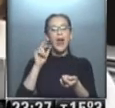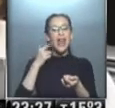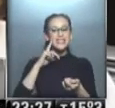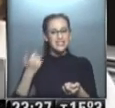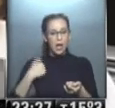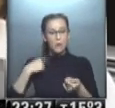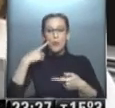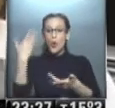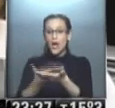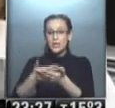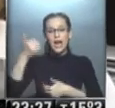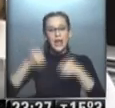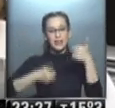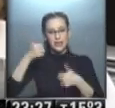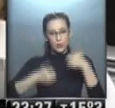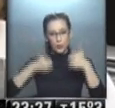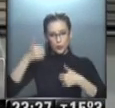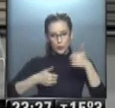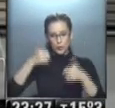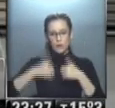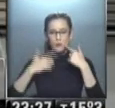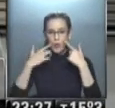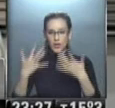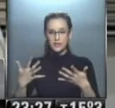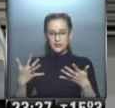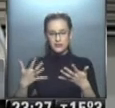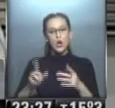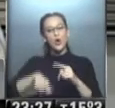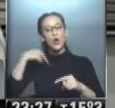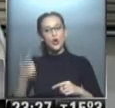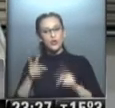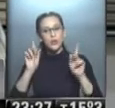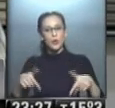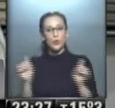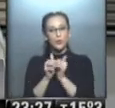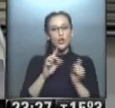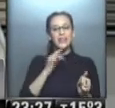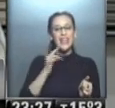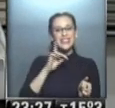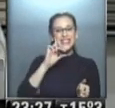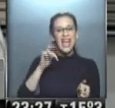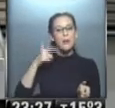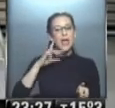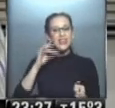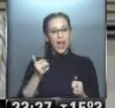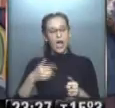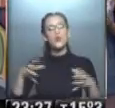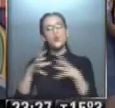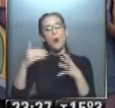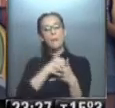Presentó su candidatura ante la Junta de Ética. Entre otros, lo respaldaron Tati Almeida, Nora Cortiñas y las Madres del